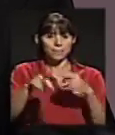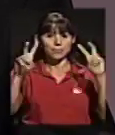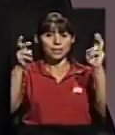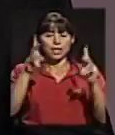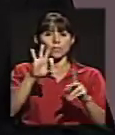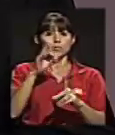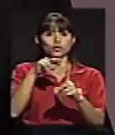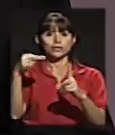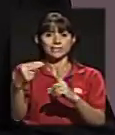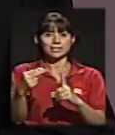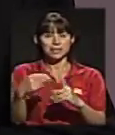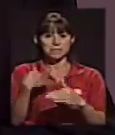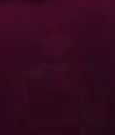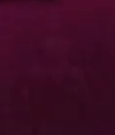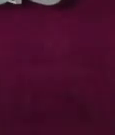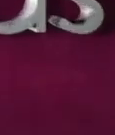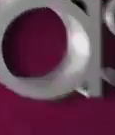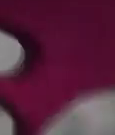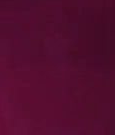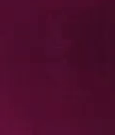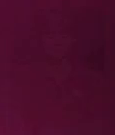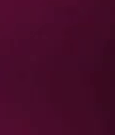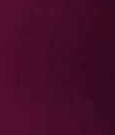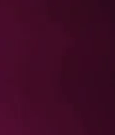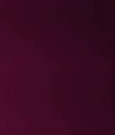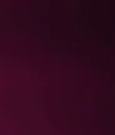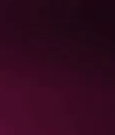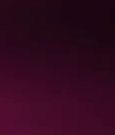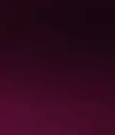programa Puntos de Vista. Ya regresamos.